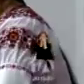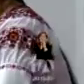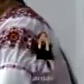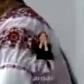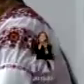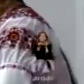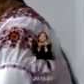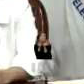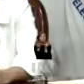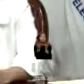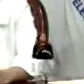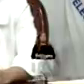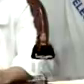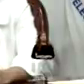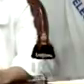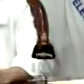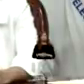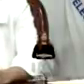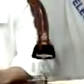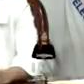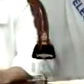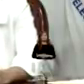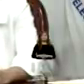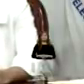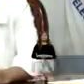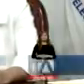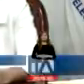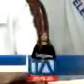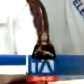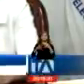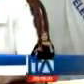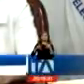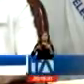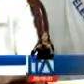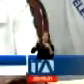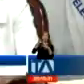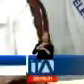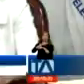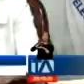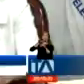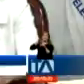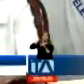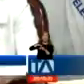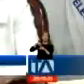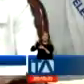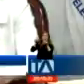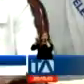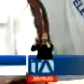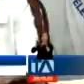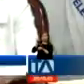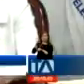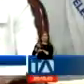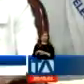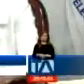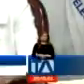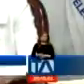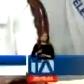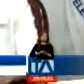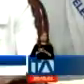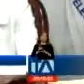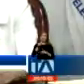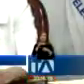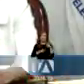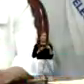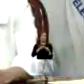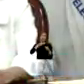la ciudadanía. Que se eleve a consulta al Tribunal Contencioso Electoral es válido. Nosotros no podemos renunciar